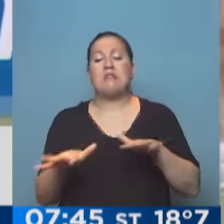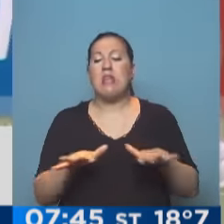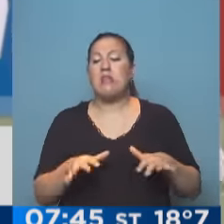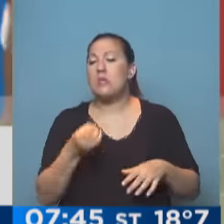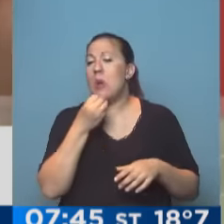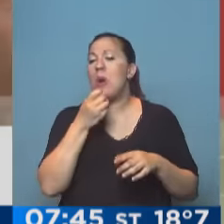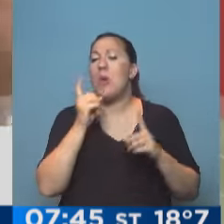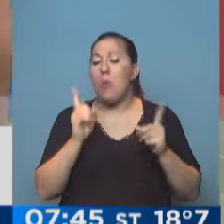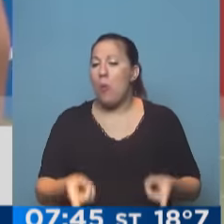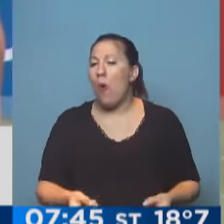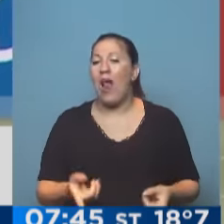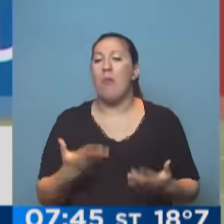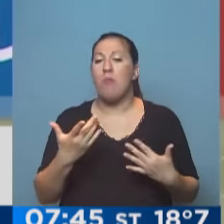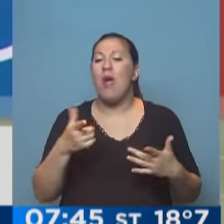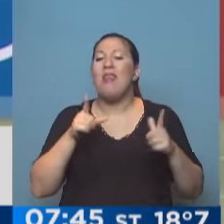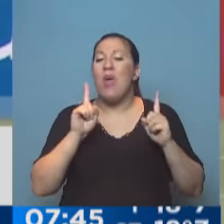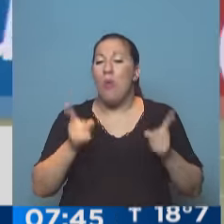cualquier manera.